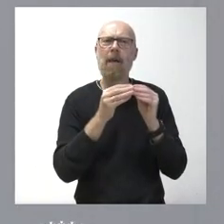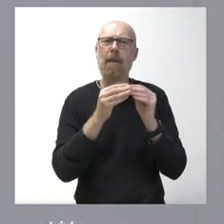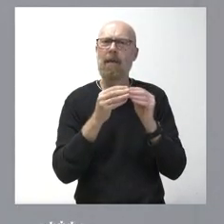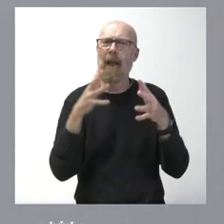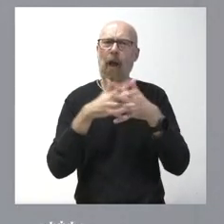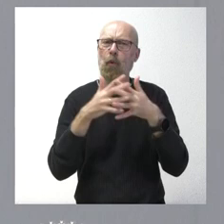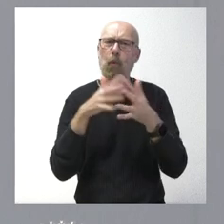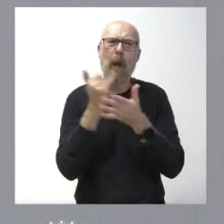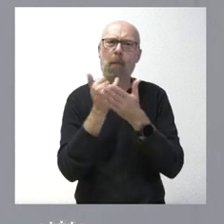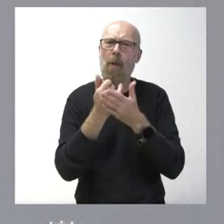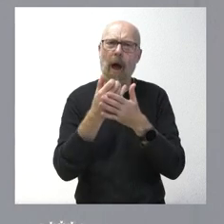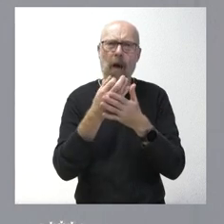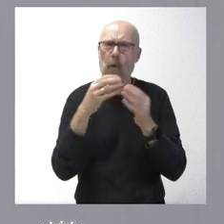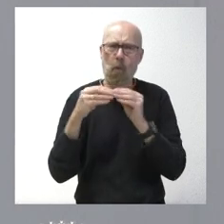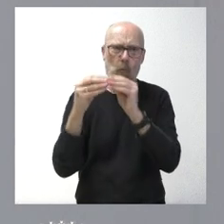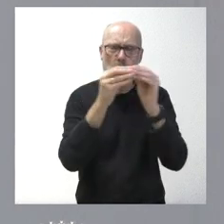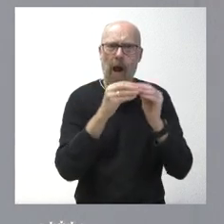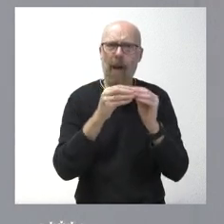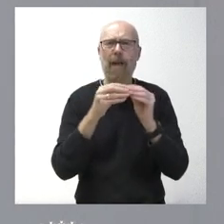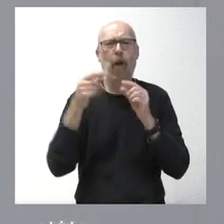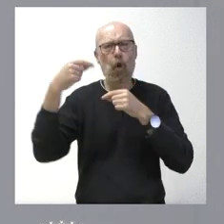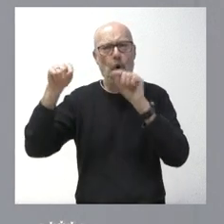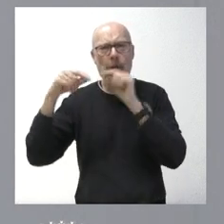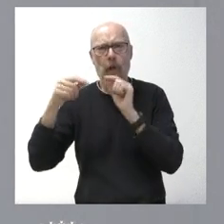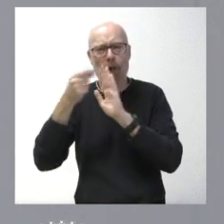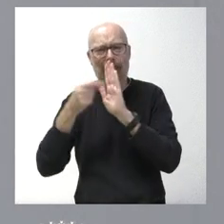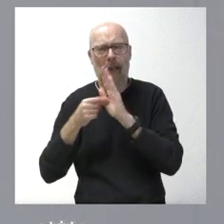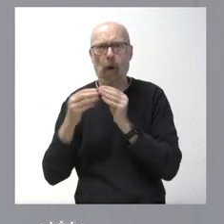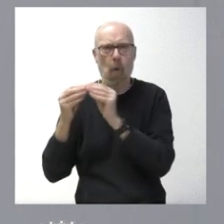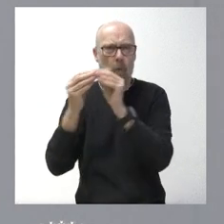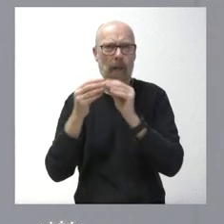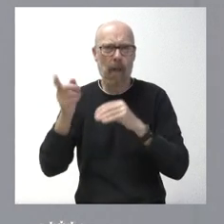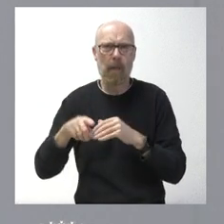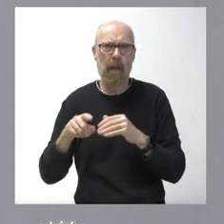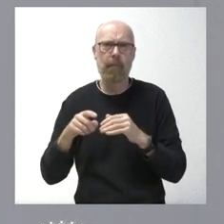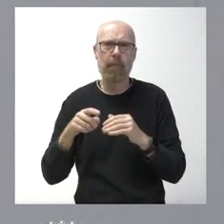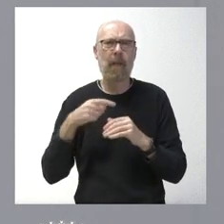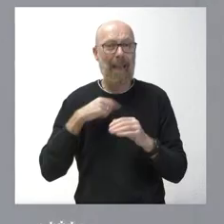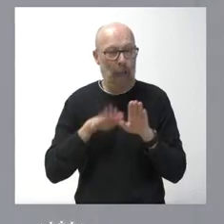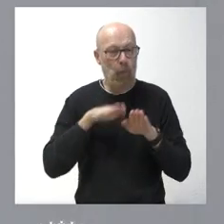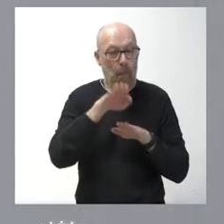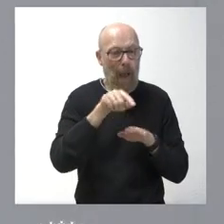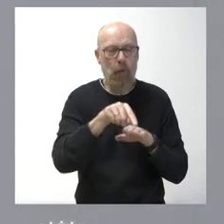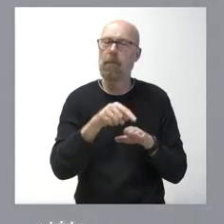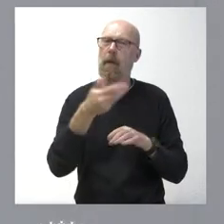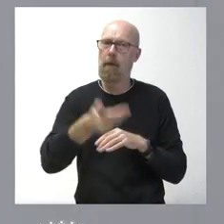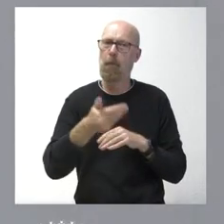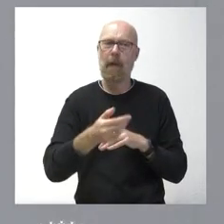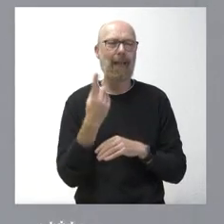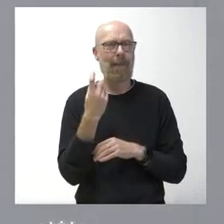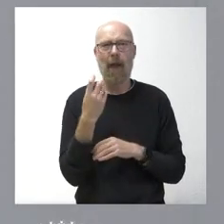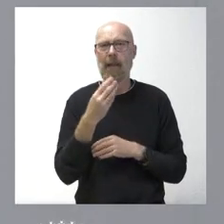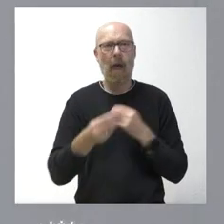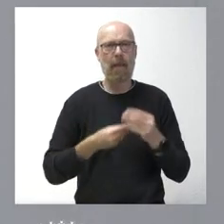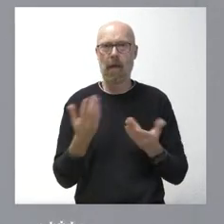común y con los mismos criterios de corrección y que sean hog genios yo creo que este es un paso muy importante que era necesario dar nos